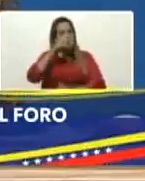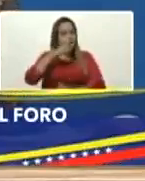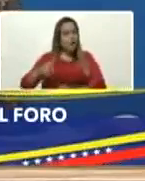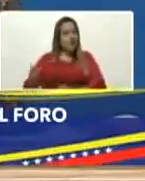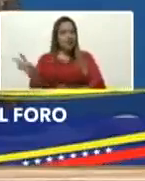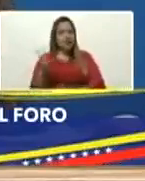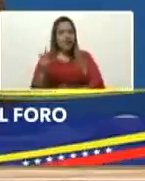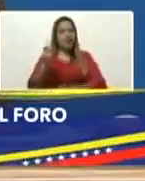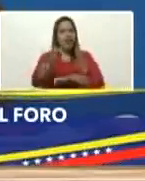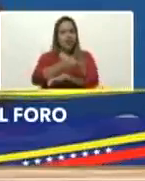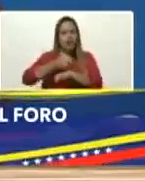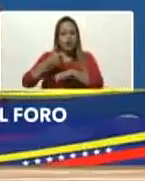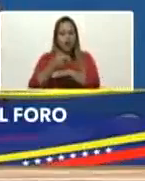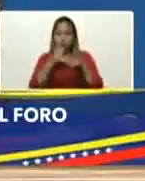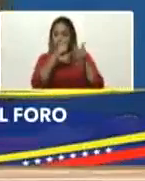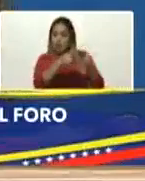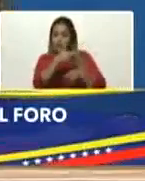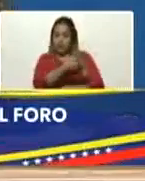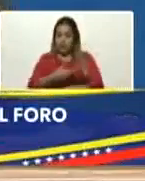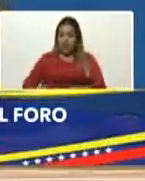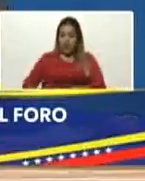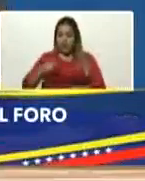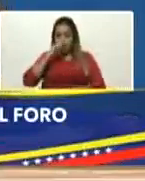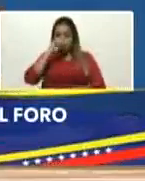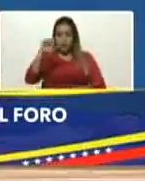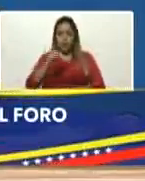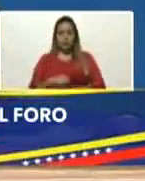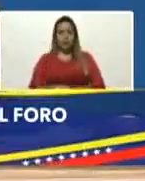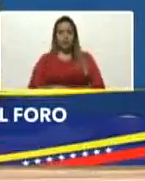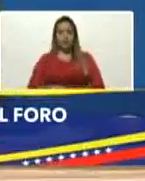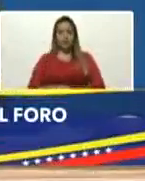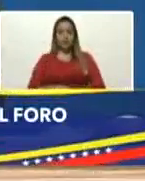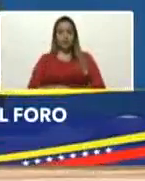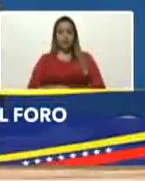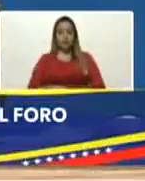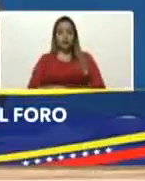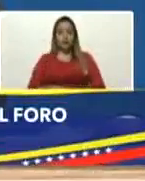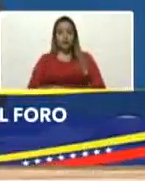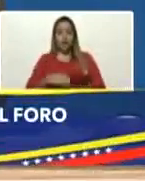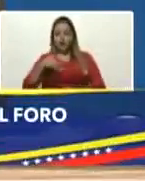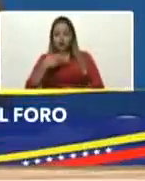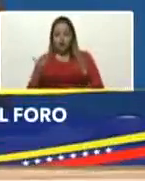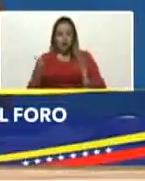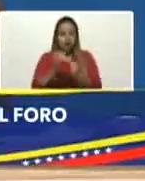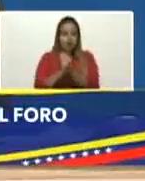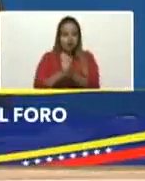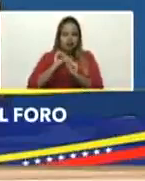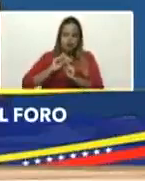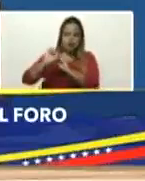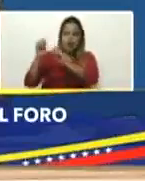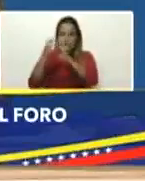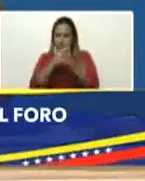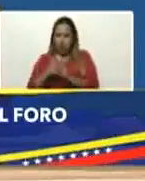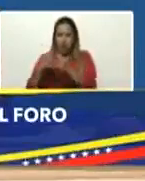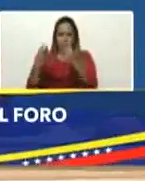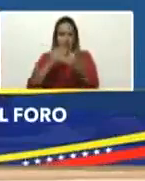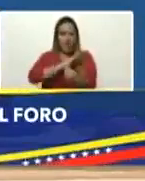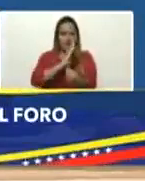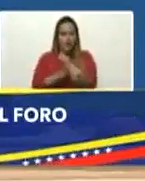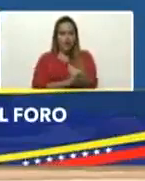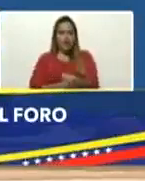del gobierno de usted, presidente Nicolás Maduro, que logra enfrentar el imperialismo con mucha fuerza,